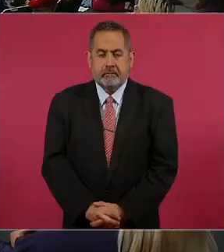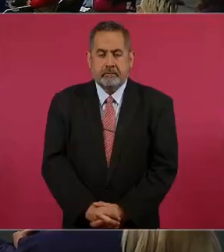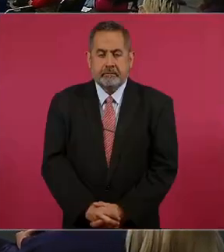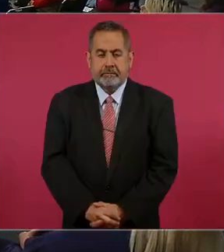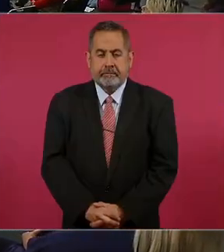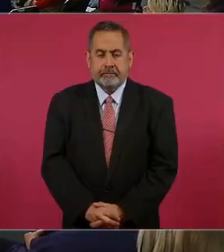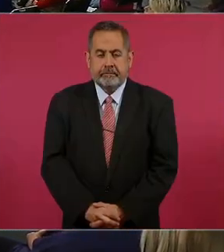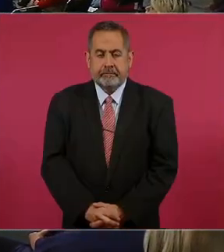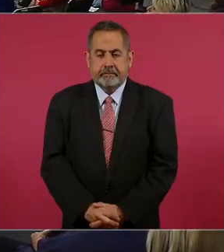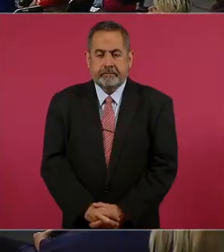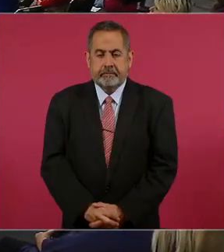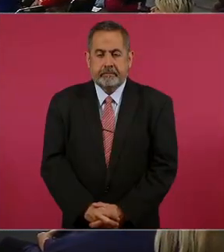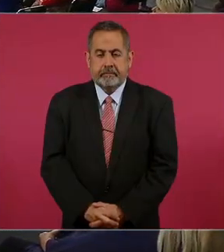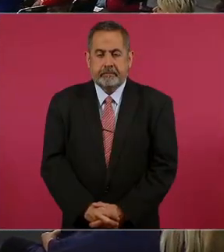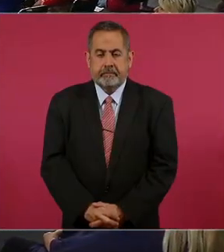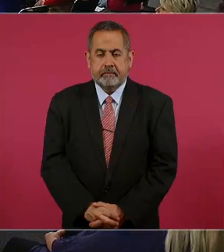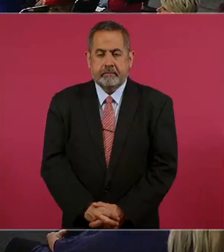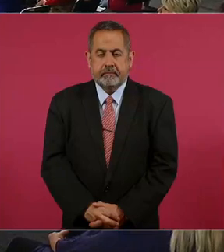tenemos